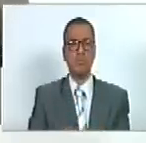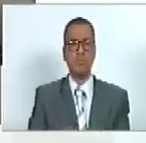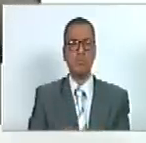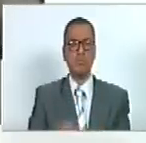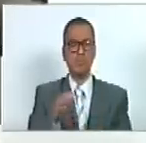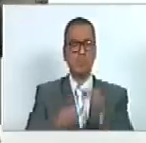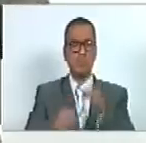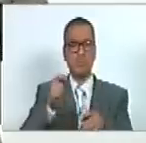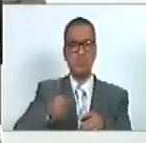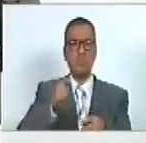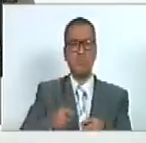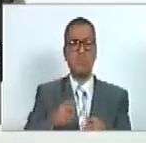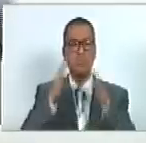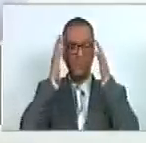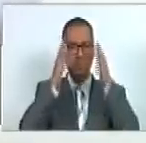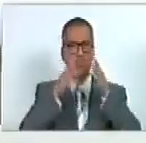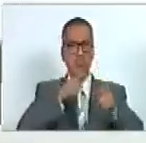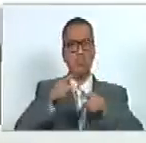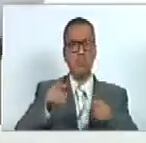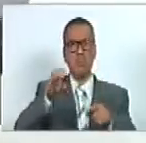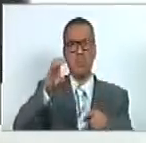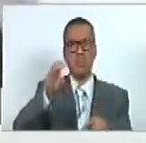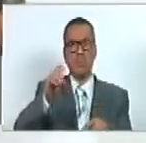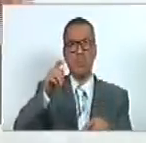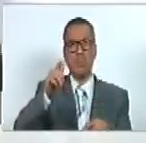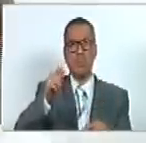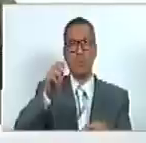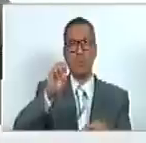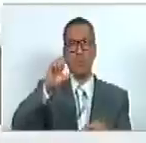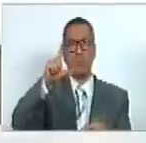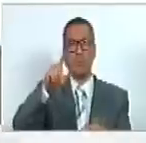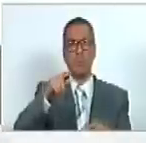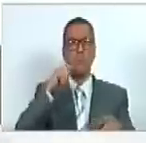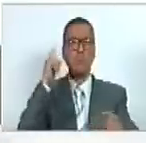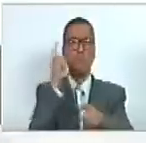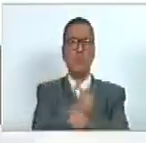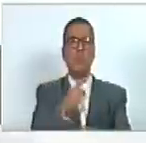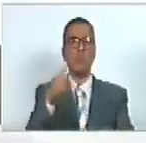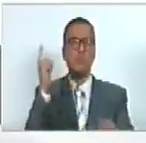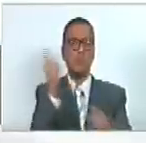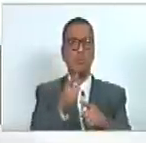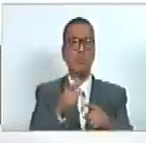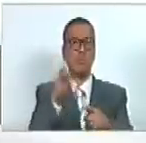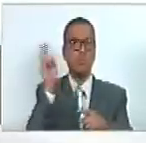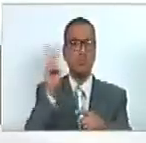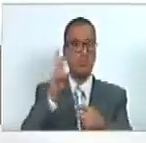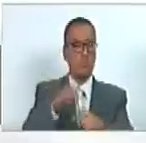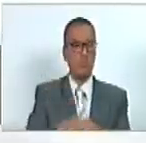que asesor jurídico de Cristalex en la demanda de Cristalex contra Venezuela,